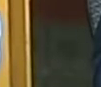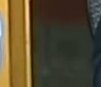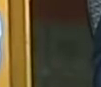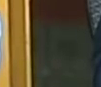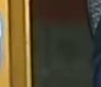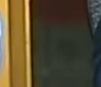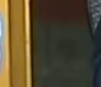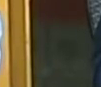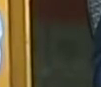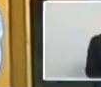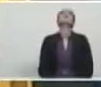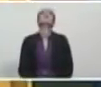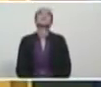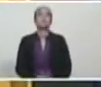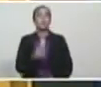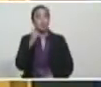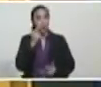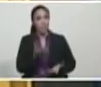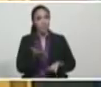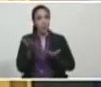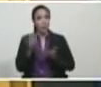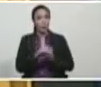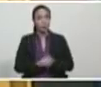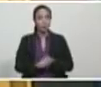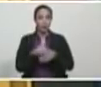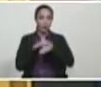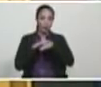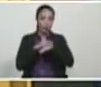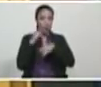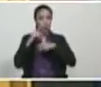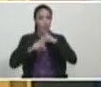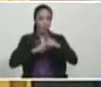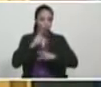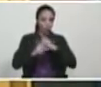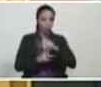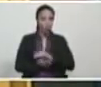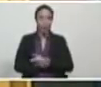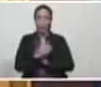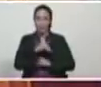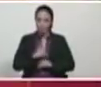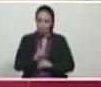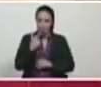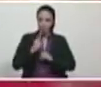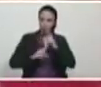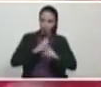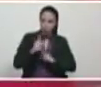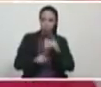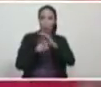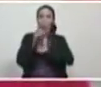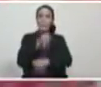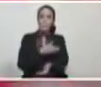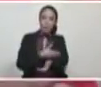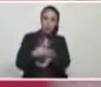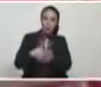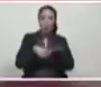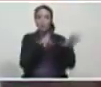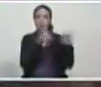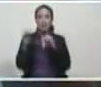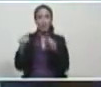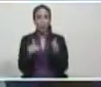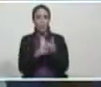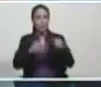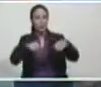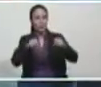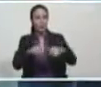1.627.000 motos con la capacidad que hoy tenemos y creo que pudiéramos llegar mucho más.